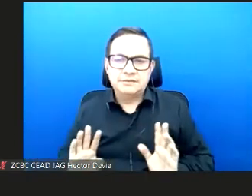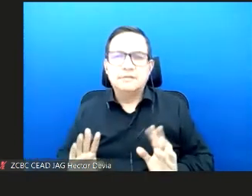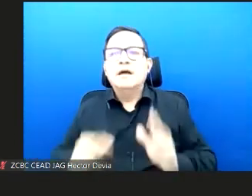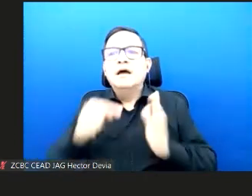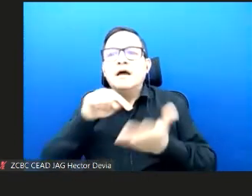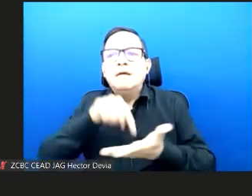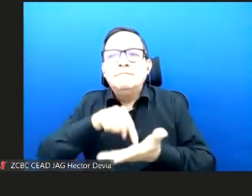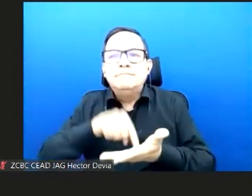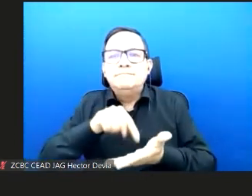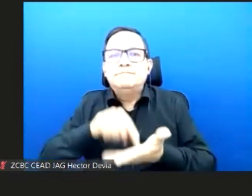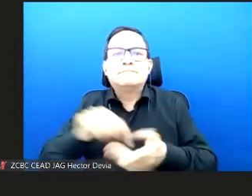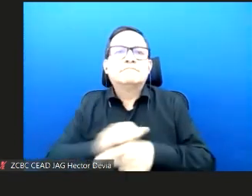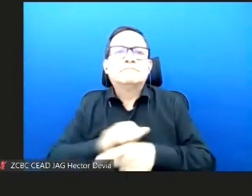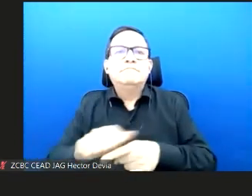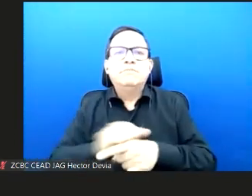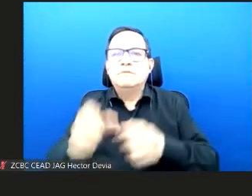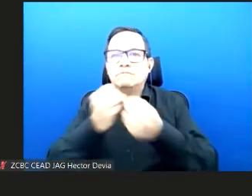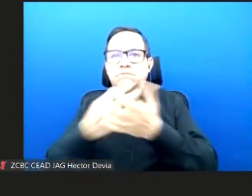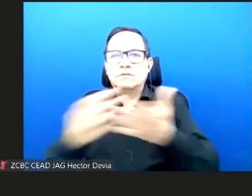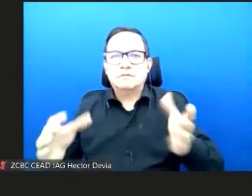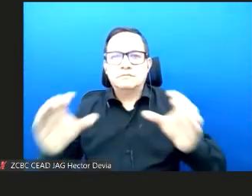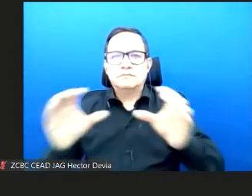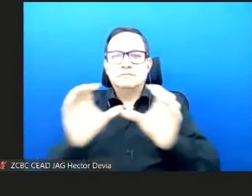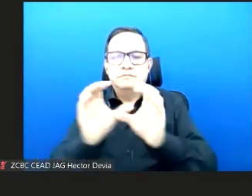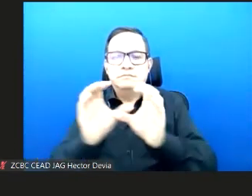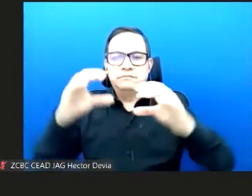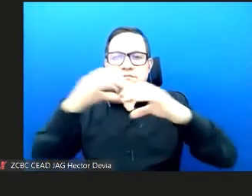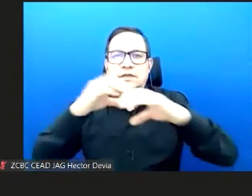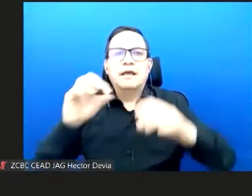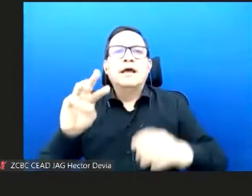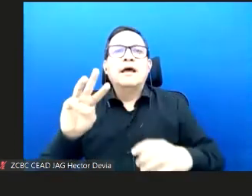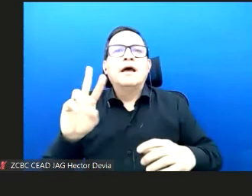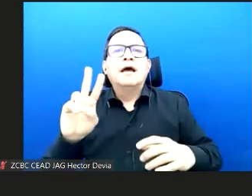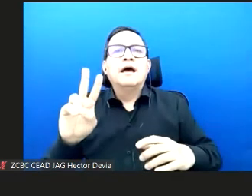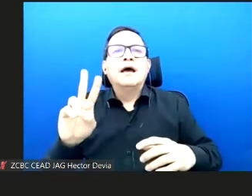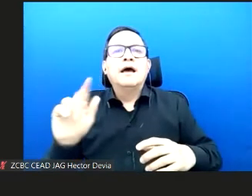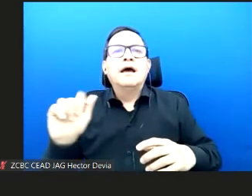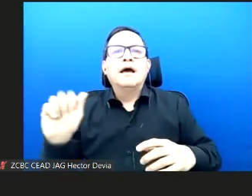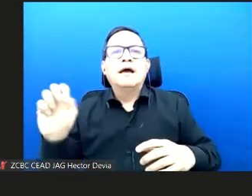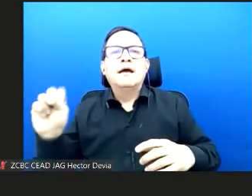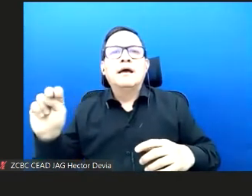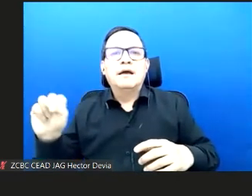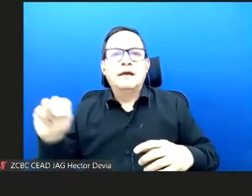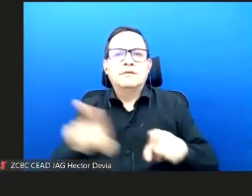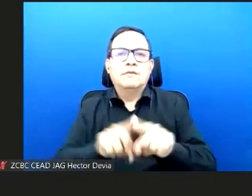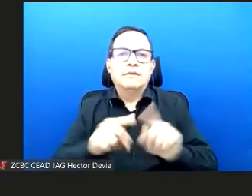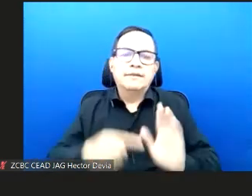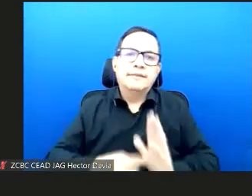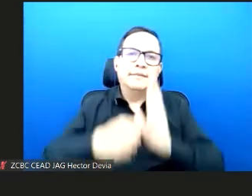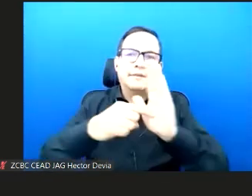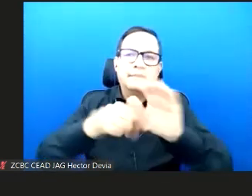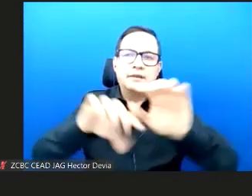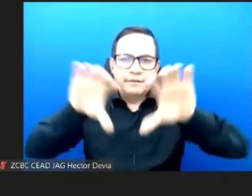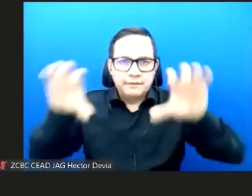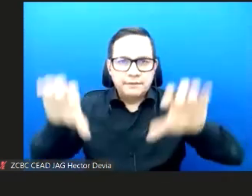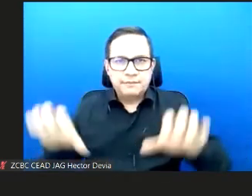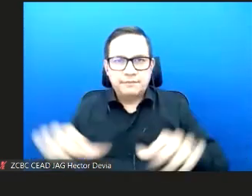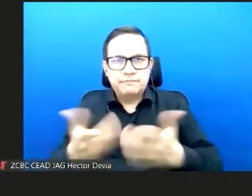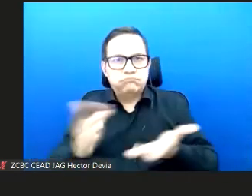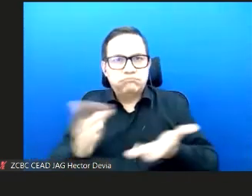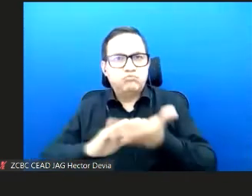teníamos el diagrama de Venn con unos datos, ¿cierto? Y nos daban unas operaciones y debíamos